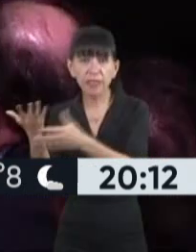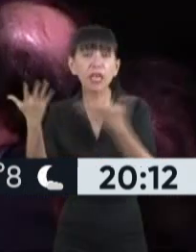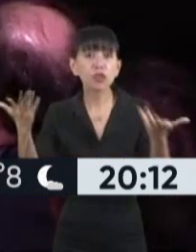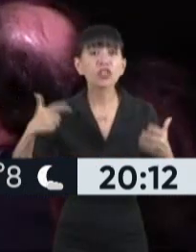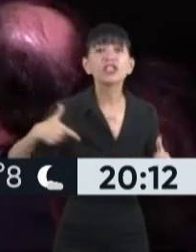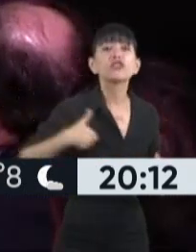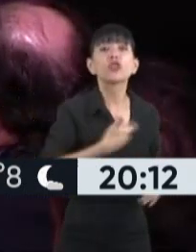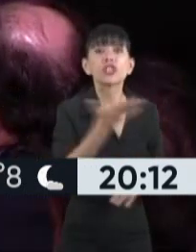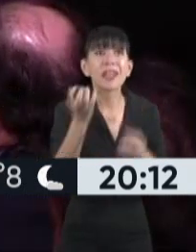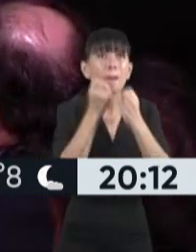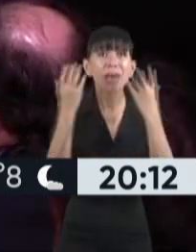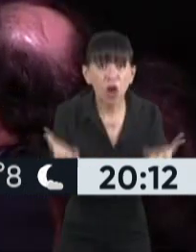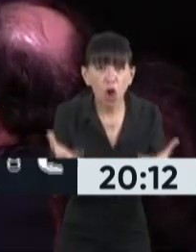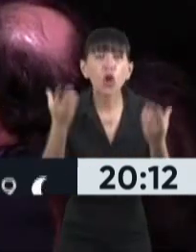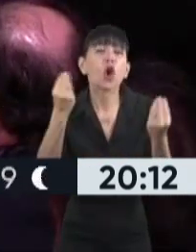que quite derechos.